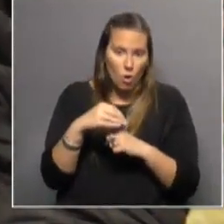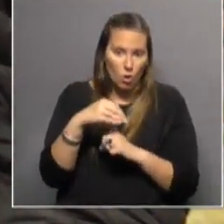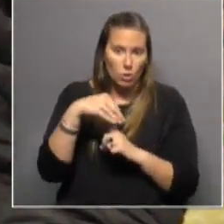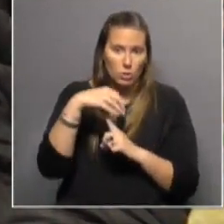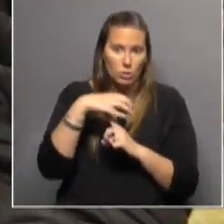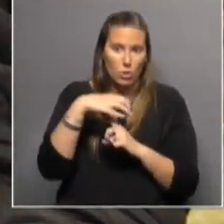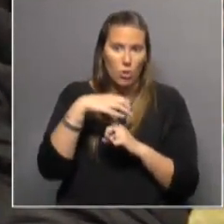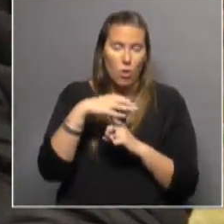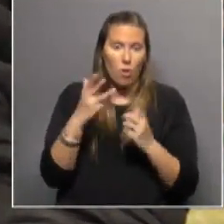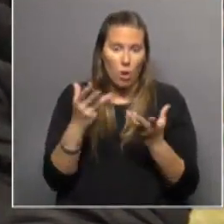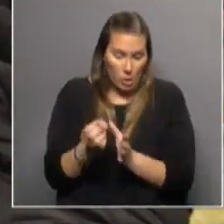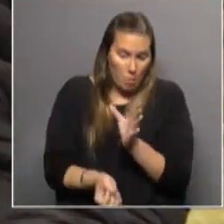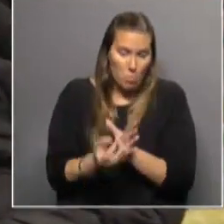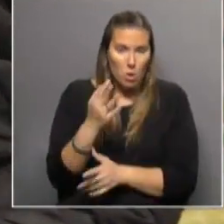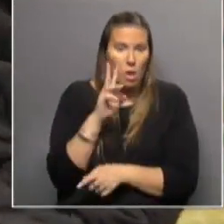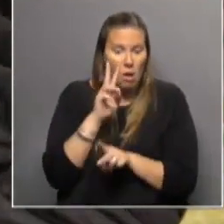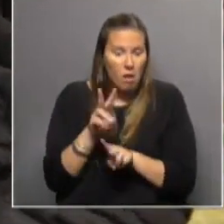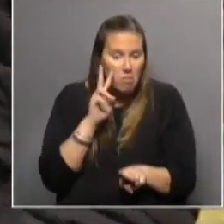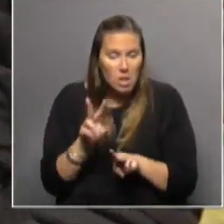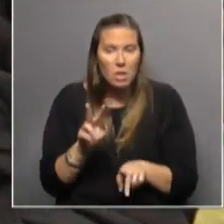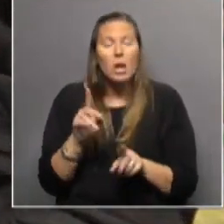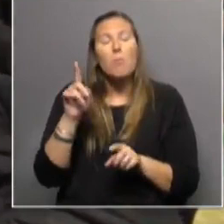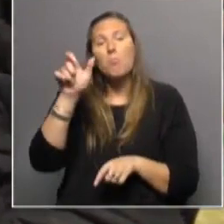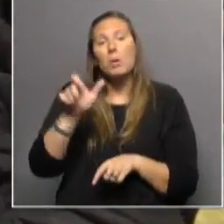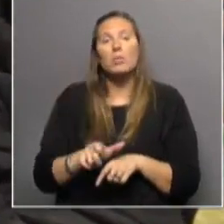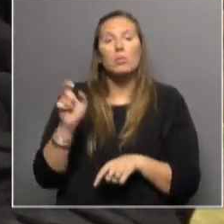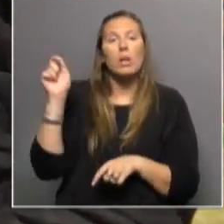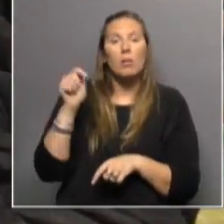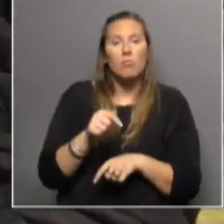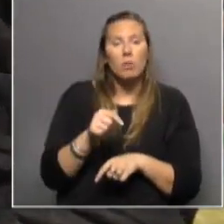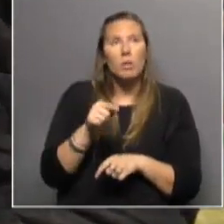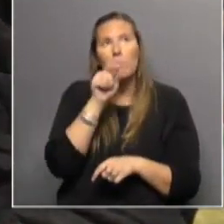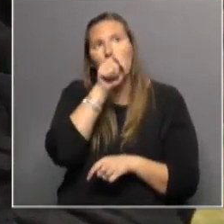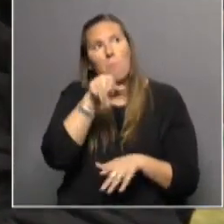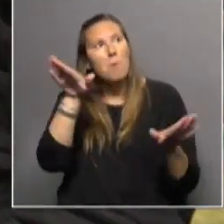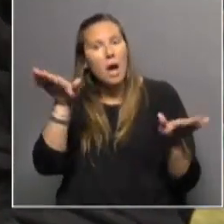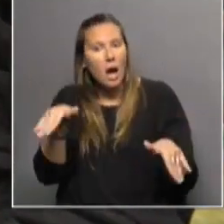hongos ahora, que están muy de moda últimamente. Tenés gente que viene a ver aves,